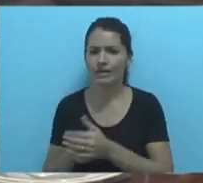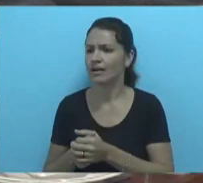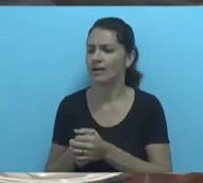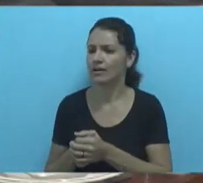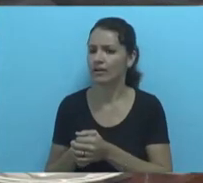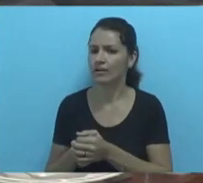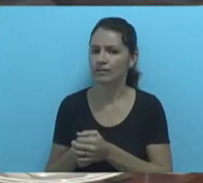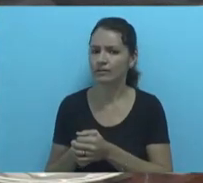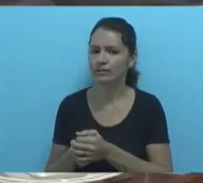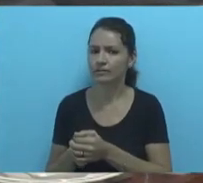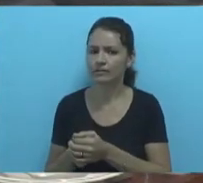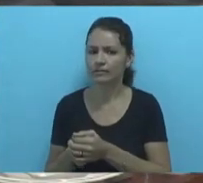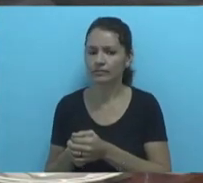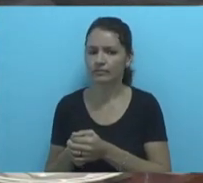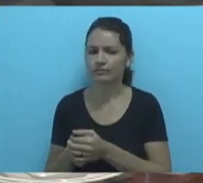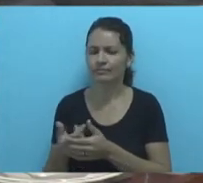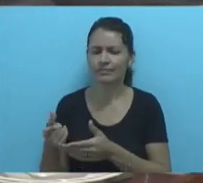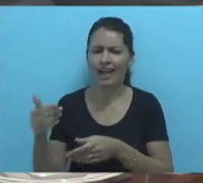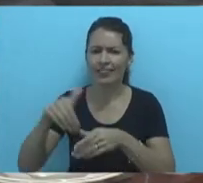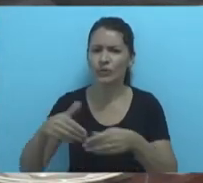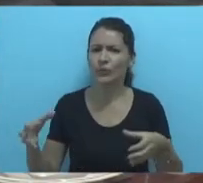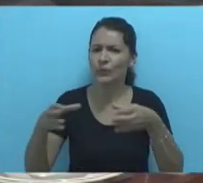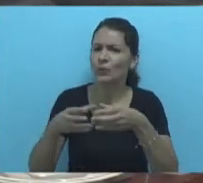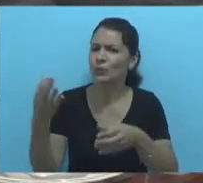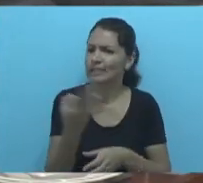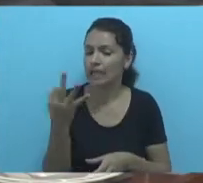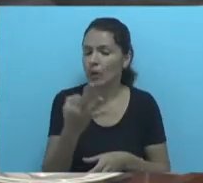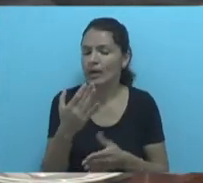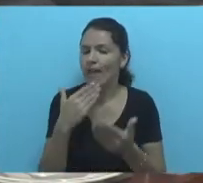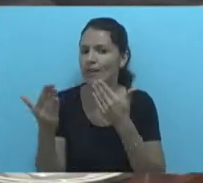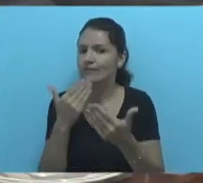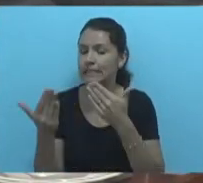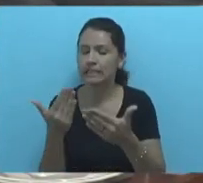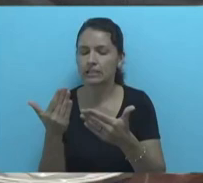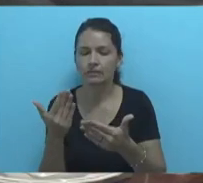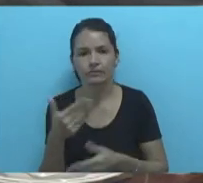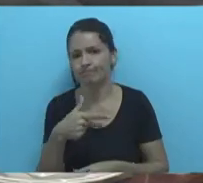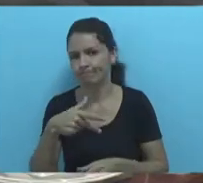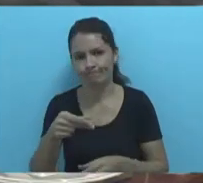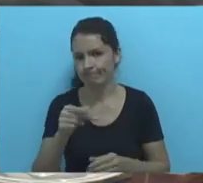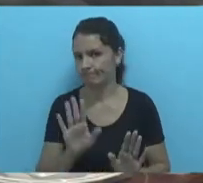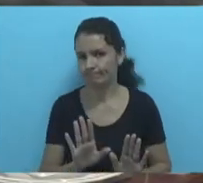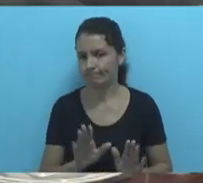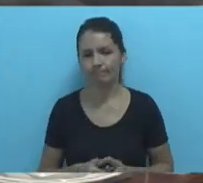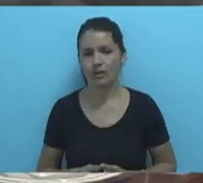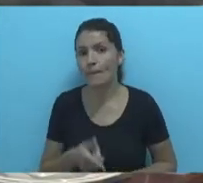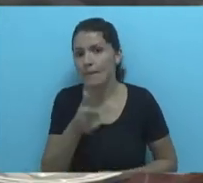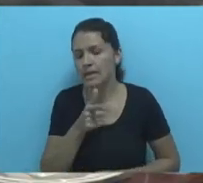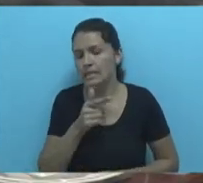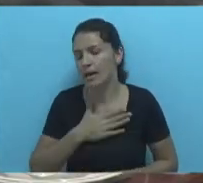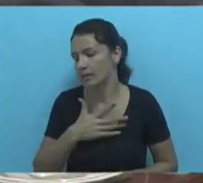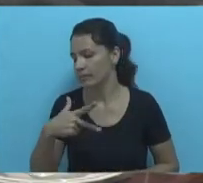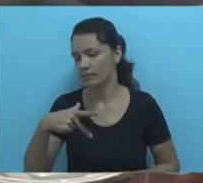privilegio como son los fueros, no debería estar discutiendo sobre la seguridad pública en la provincia de Santa Fe. Y en